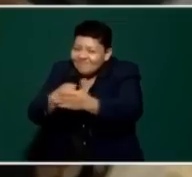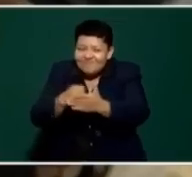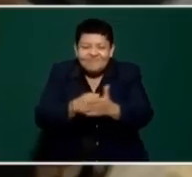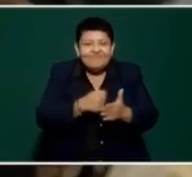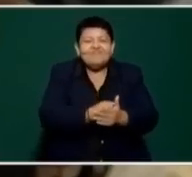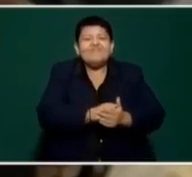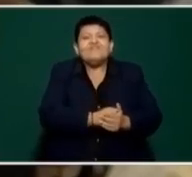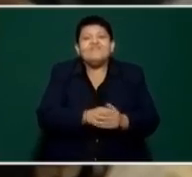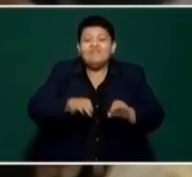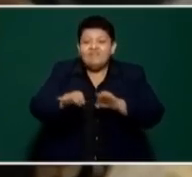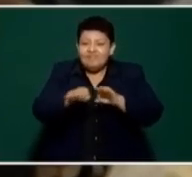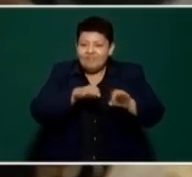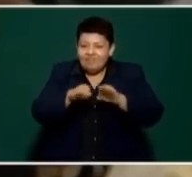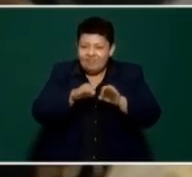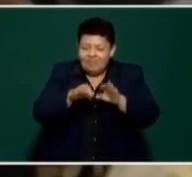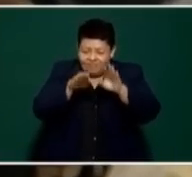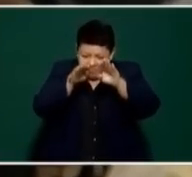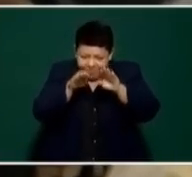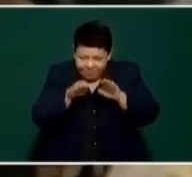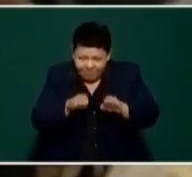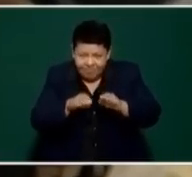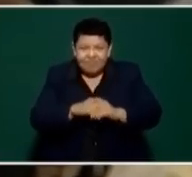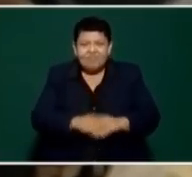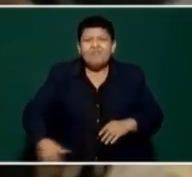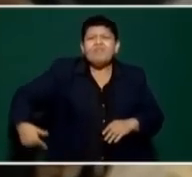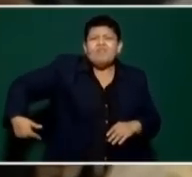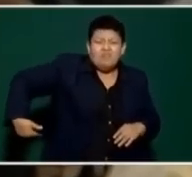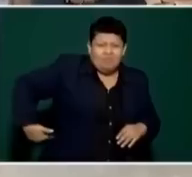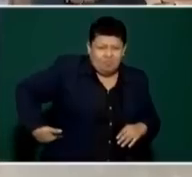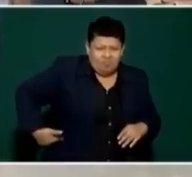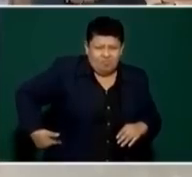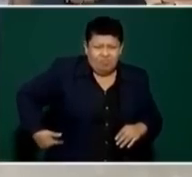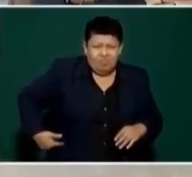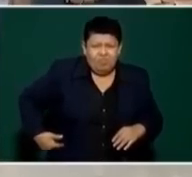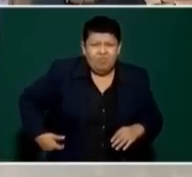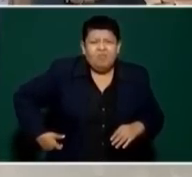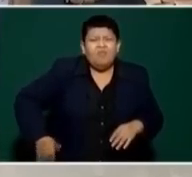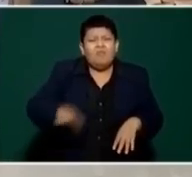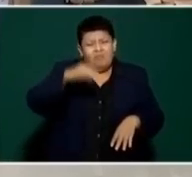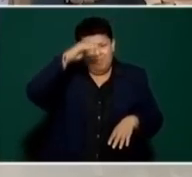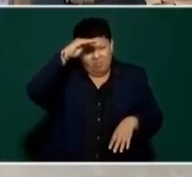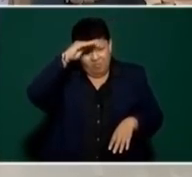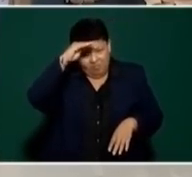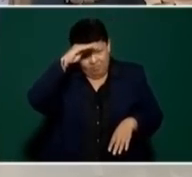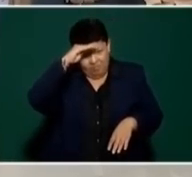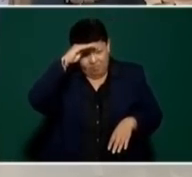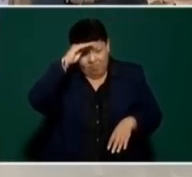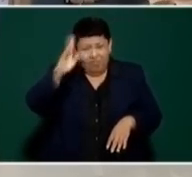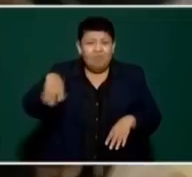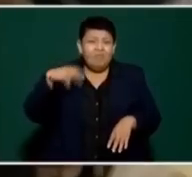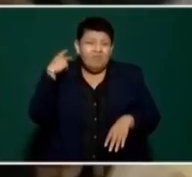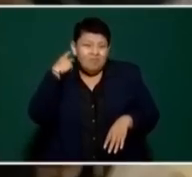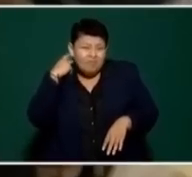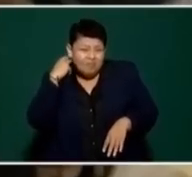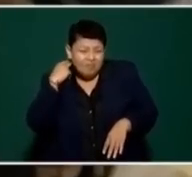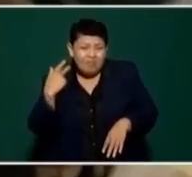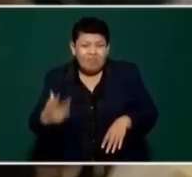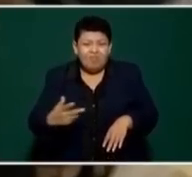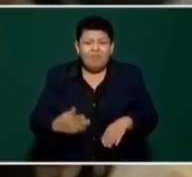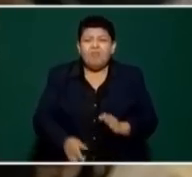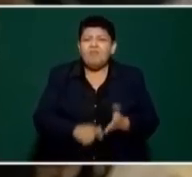tener esta opción. ¿Su gobierno estaría dispuesto a analizar estas políticas públicas en bien del pequeño